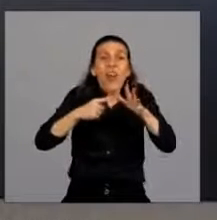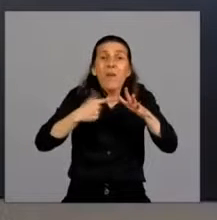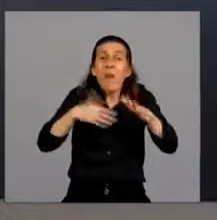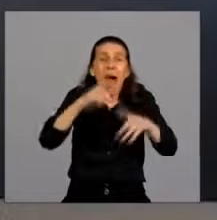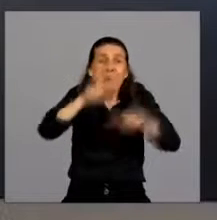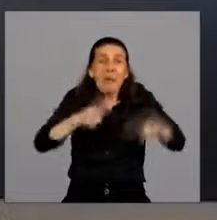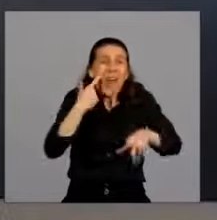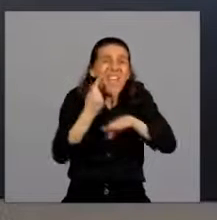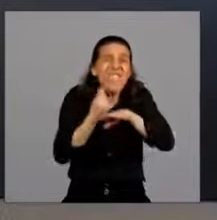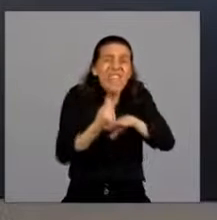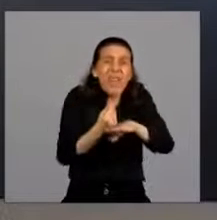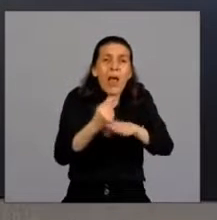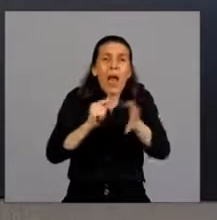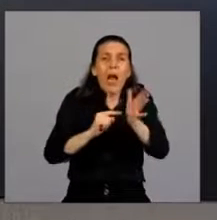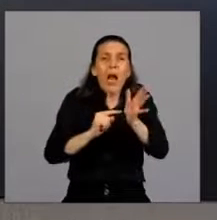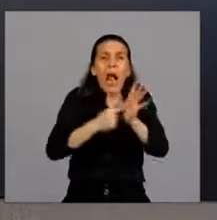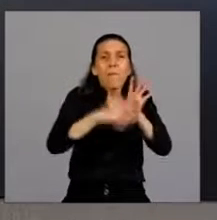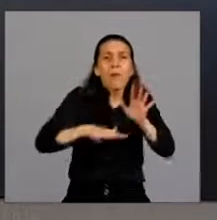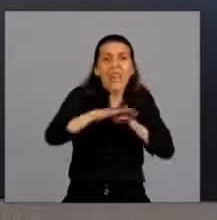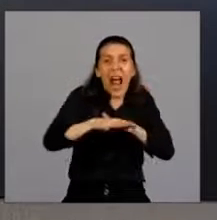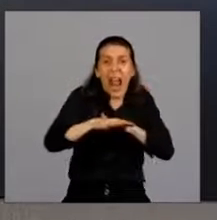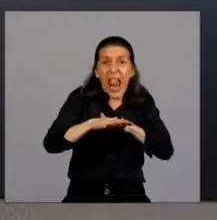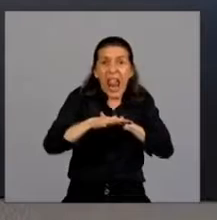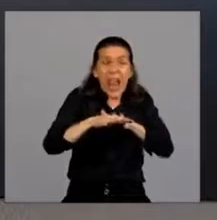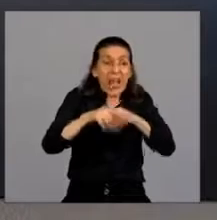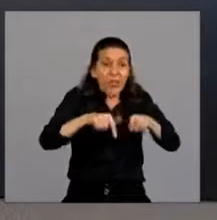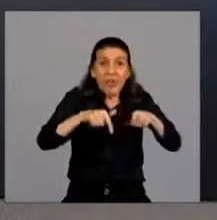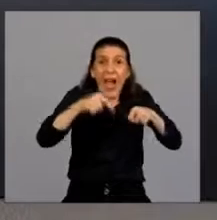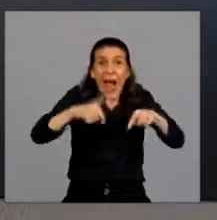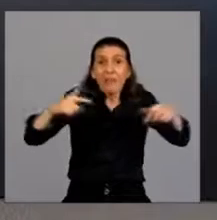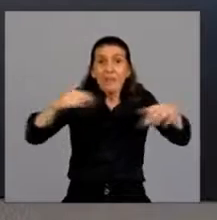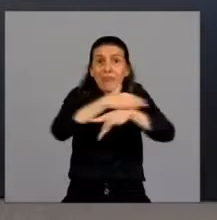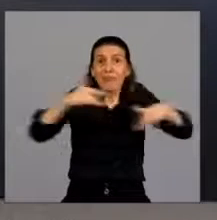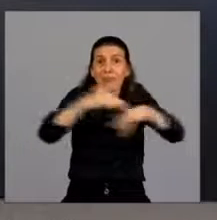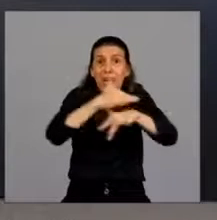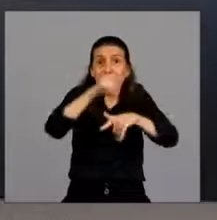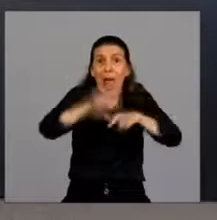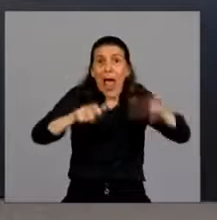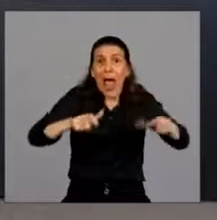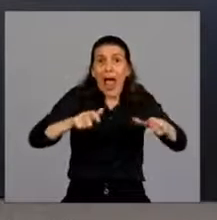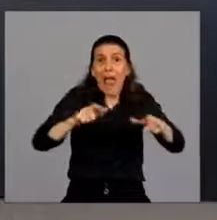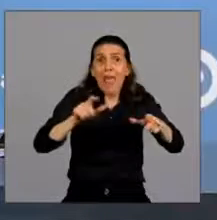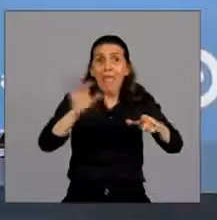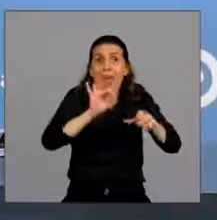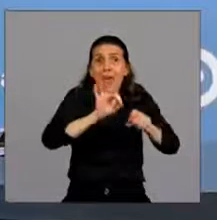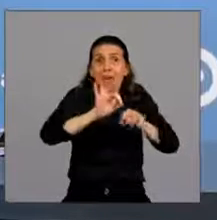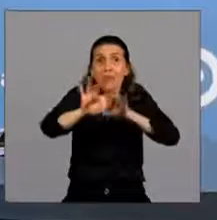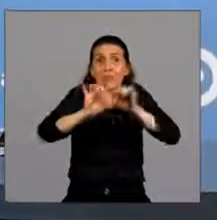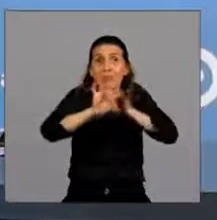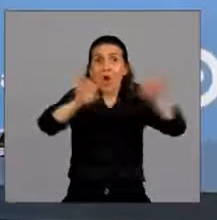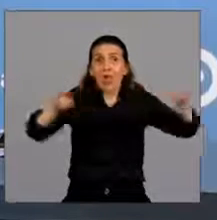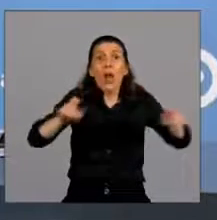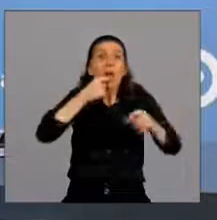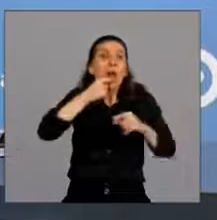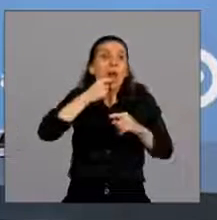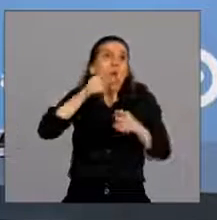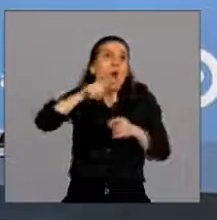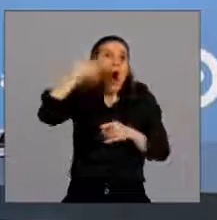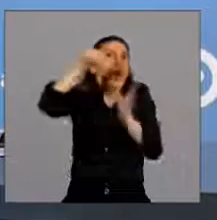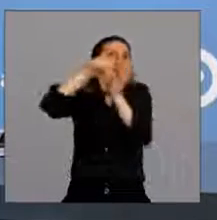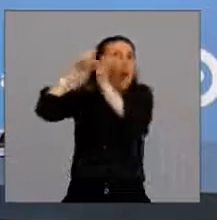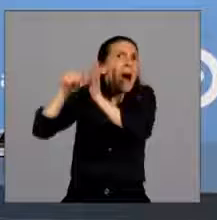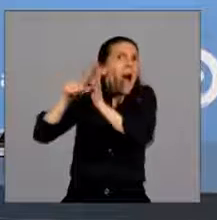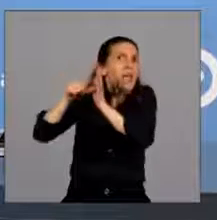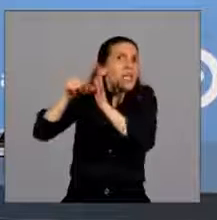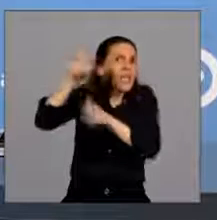país. Y la densidad y la concentración genera circulación. Por algo, esto en el resto de los países del mundo ha tenido